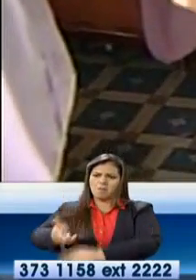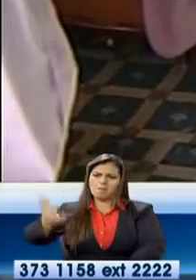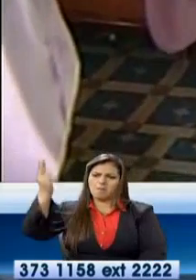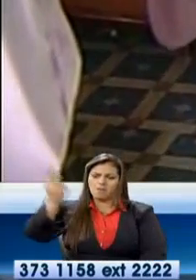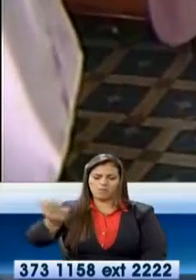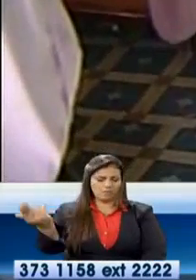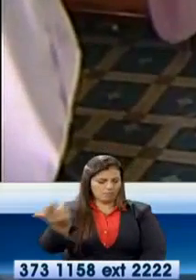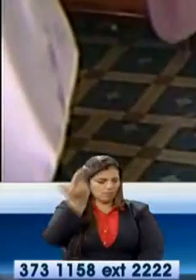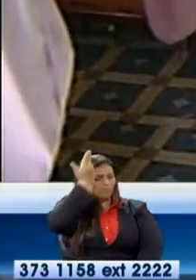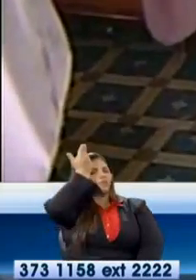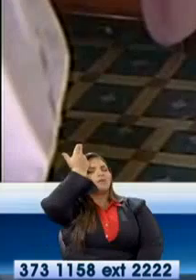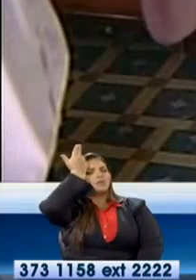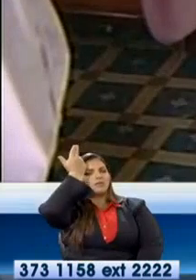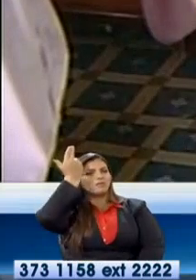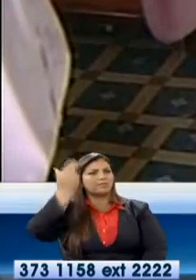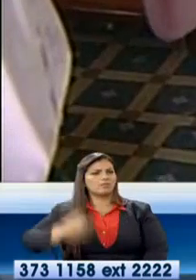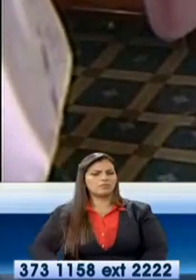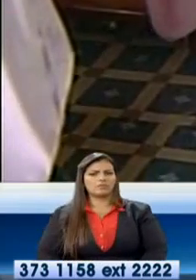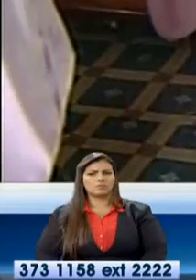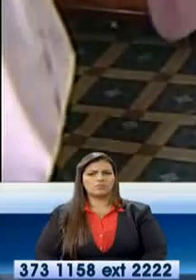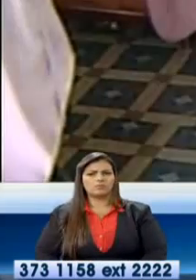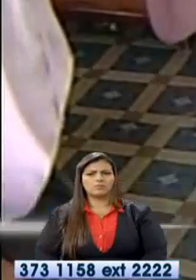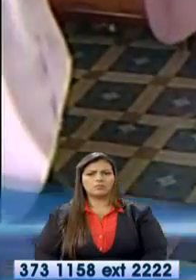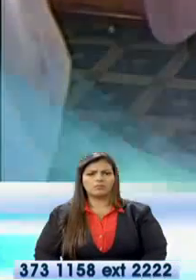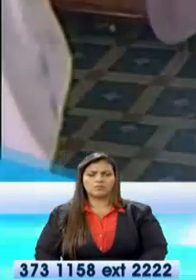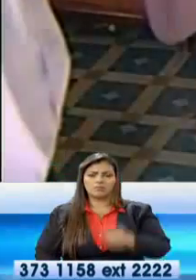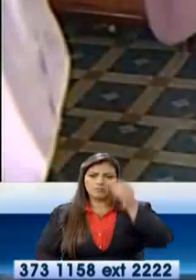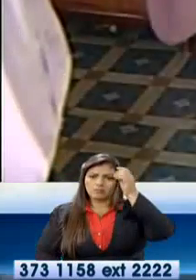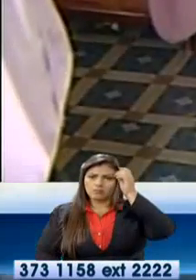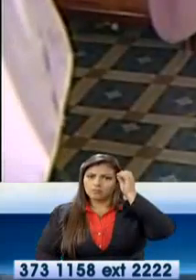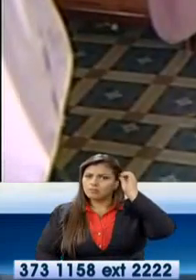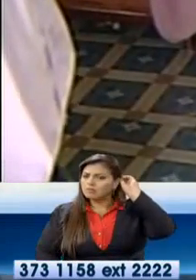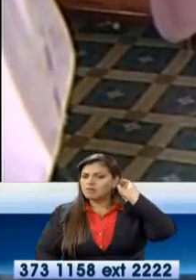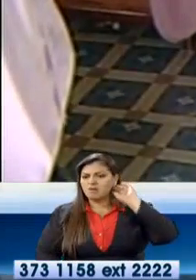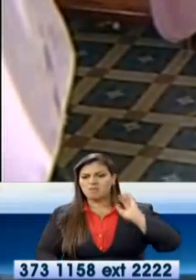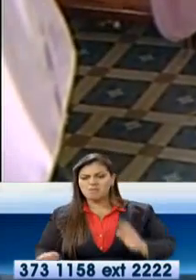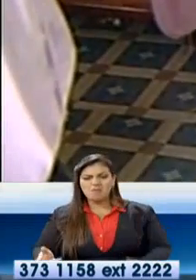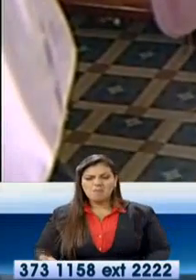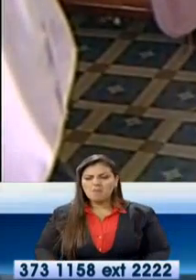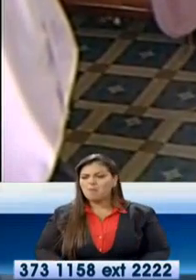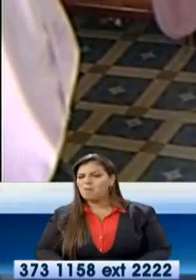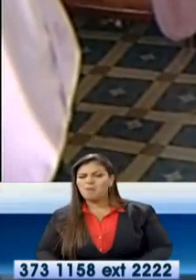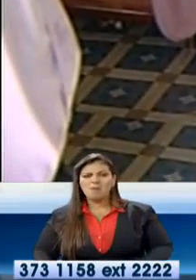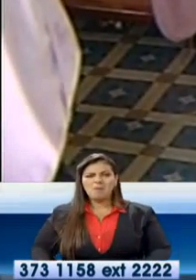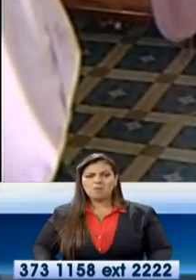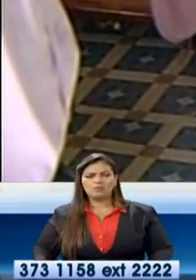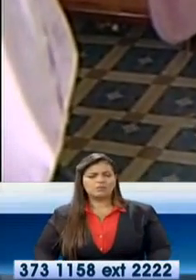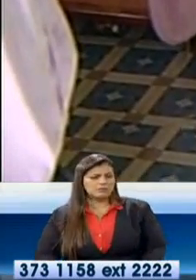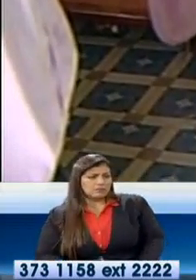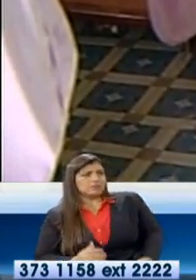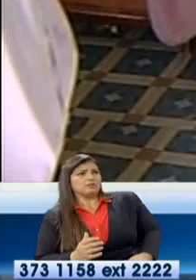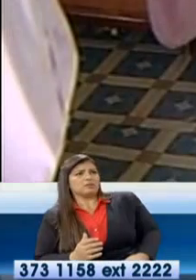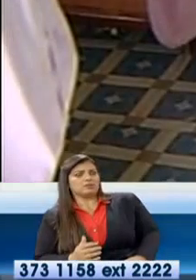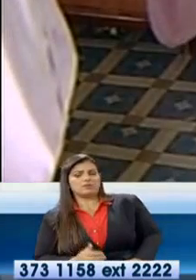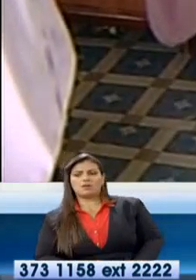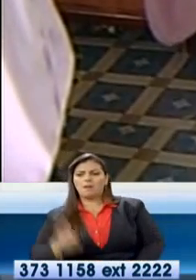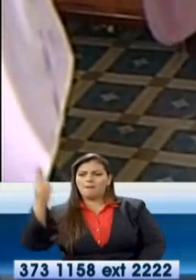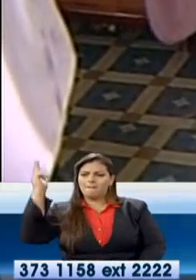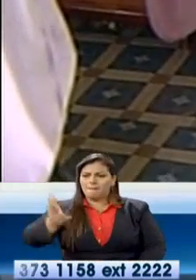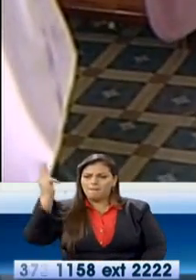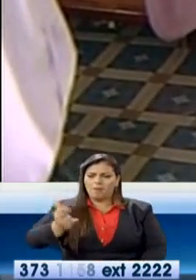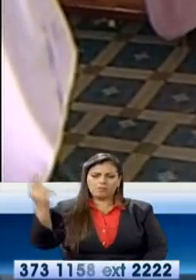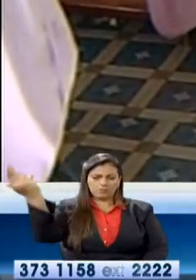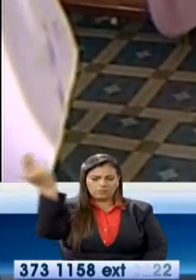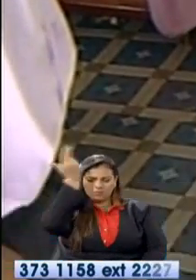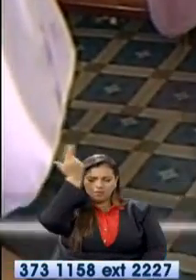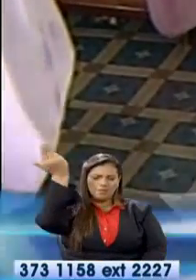que estaba bromeando uno de los muchachos que viene, entonces dice, no, y si yo no te voy. Entonces cuando él se hizo así, entonces ahí le metieron los cachazos,